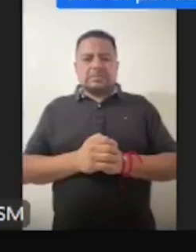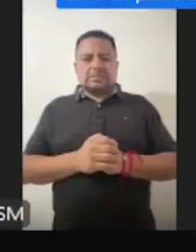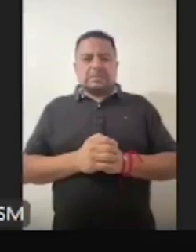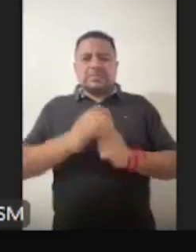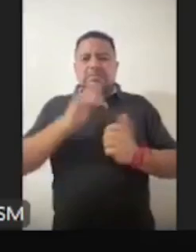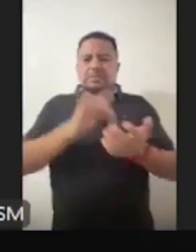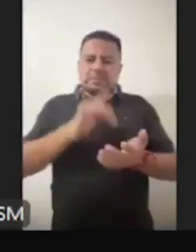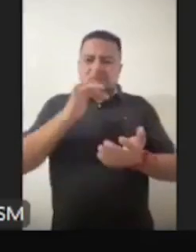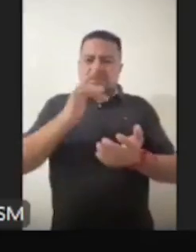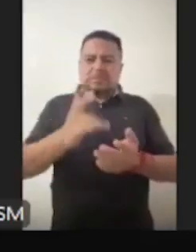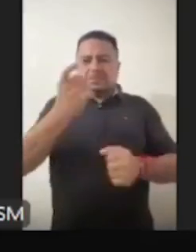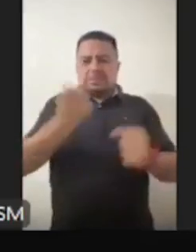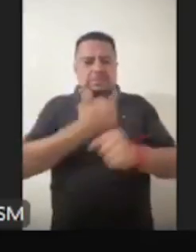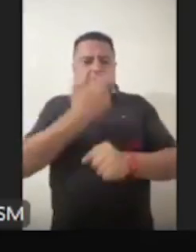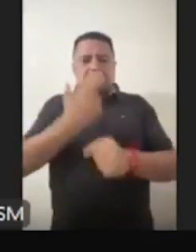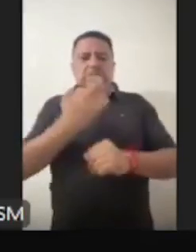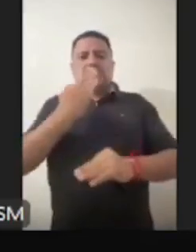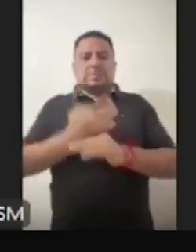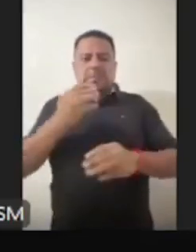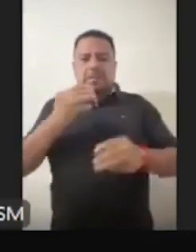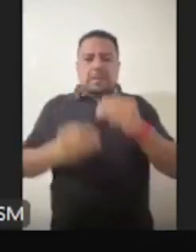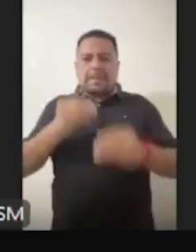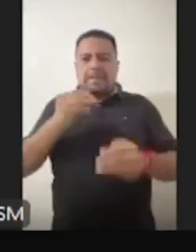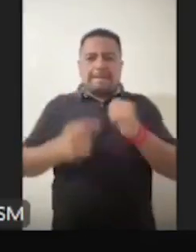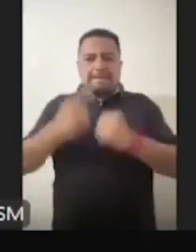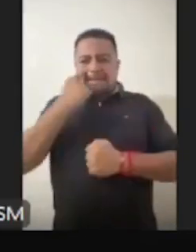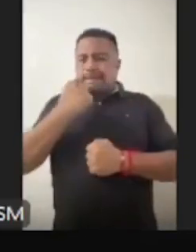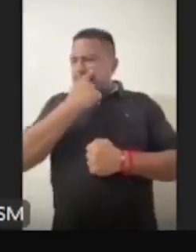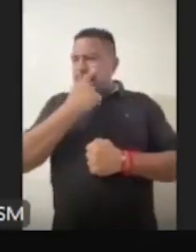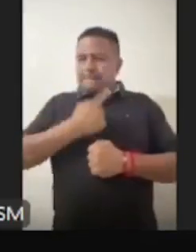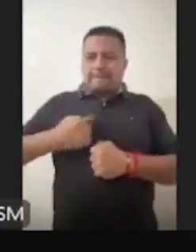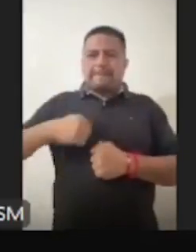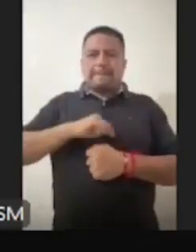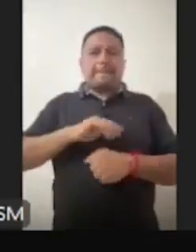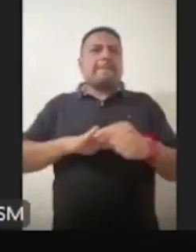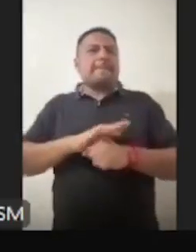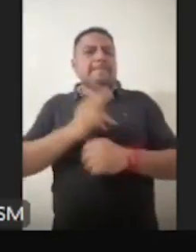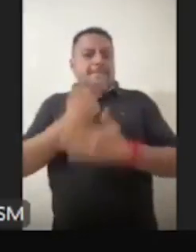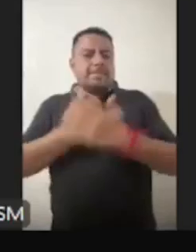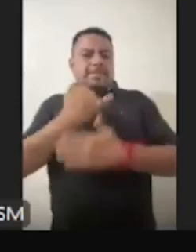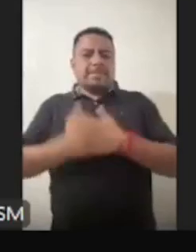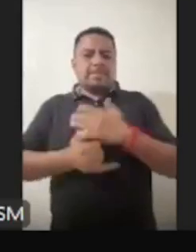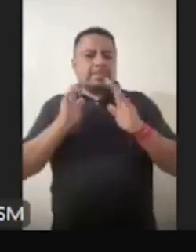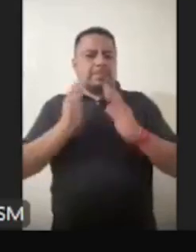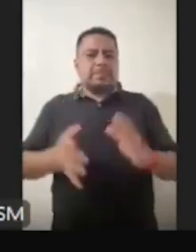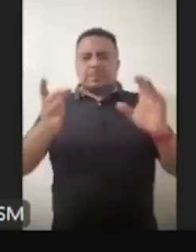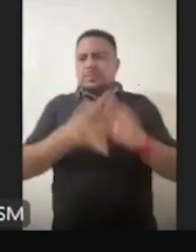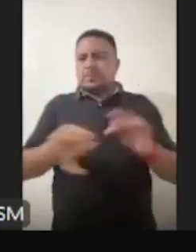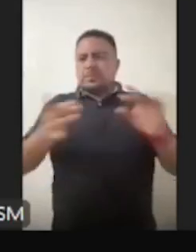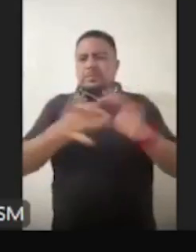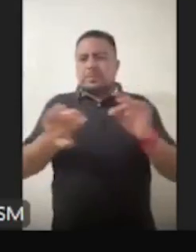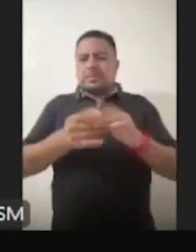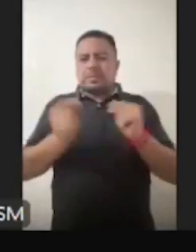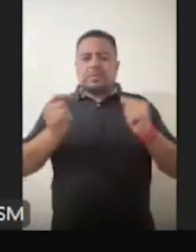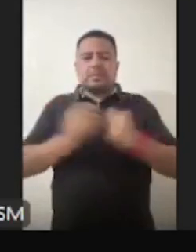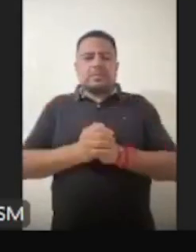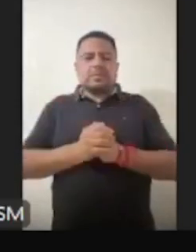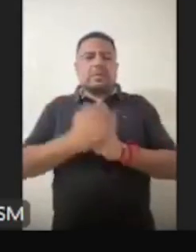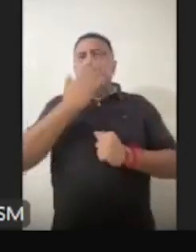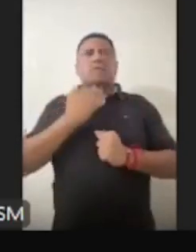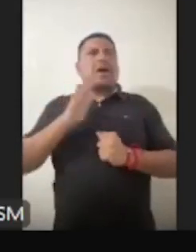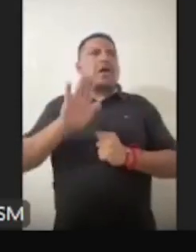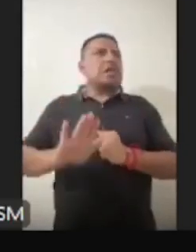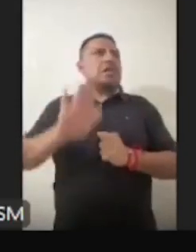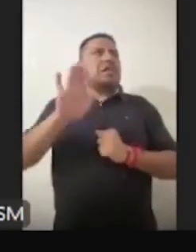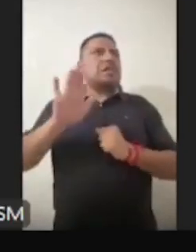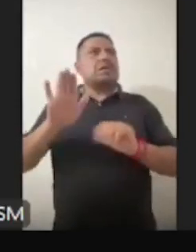Gracias, secretario. Magistradas, a nuestra consideración el proyecto del que se ha dado cuenta. No habiendo comentarios